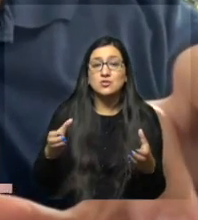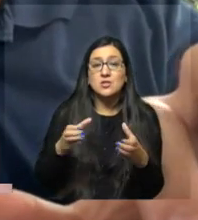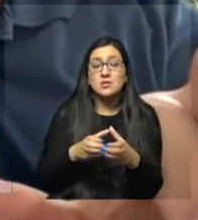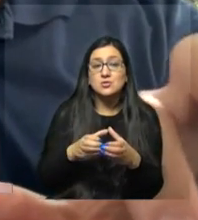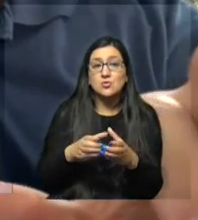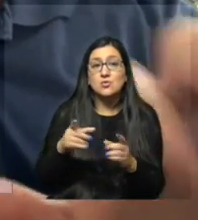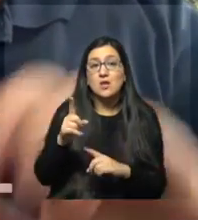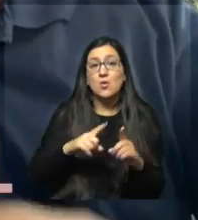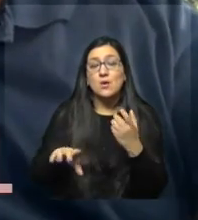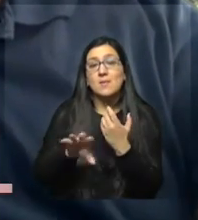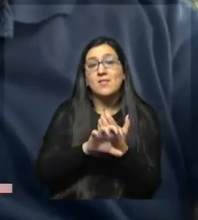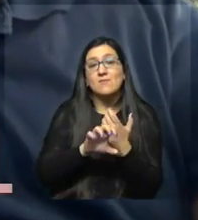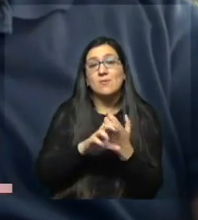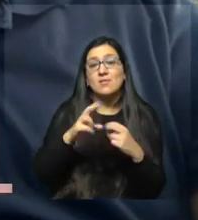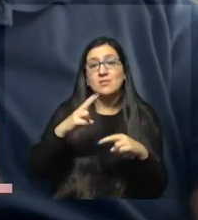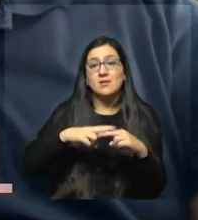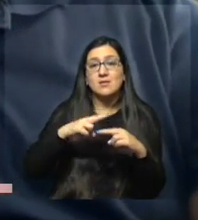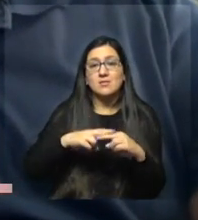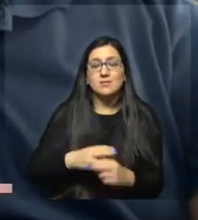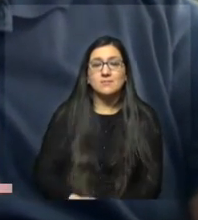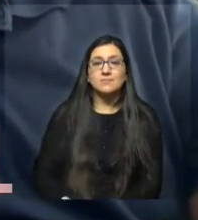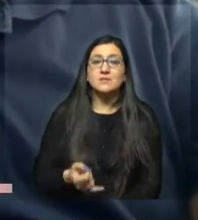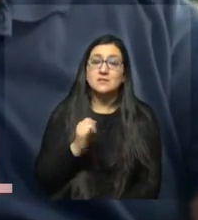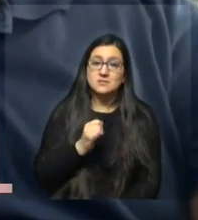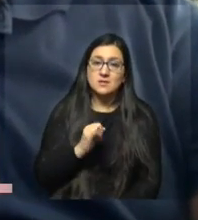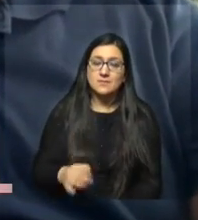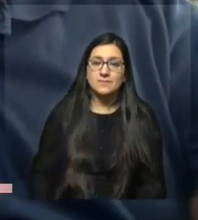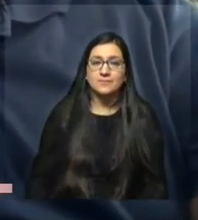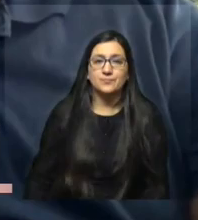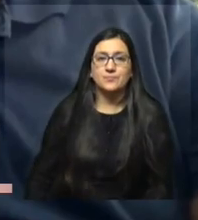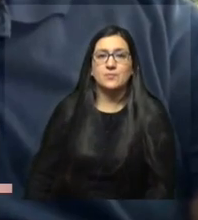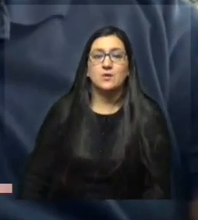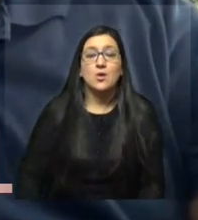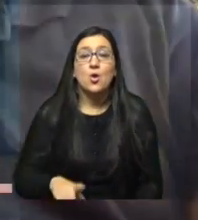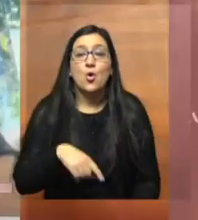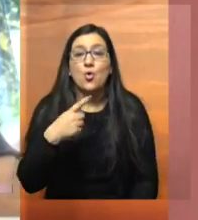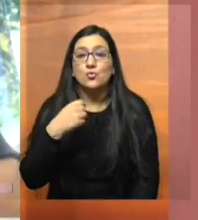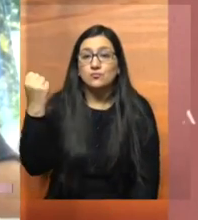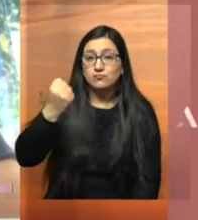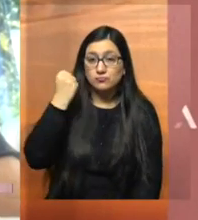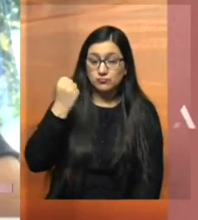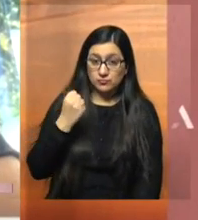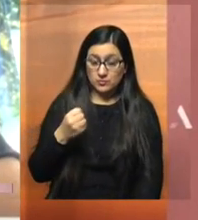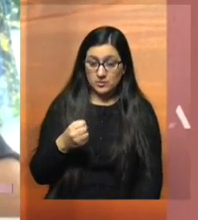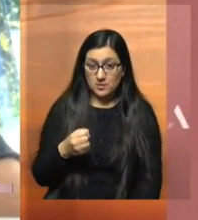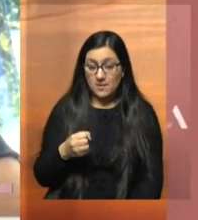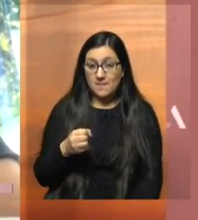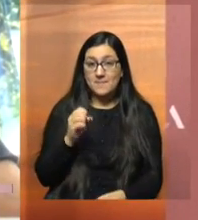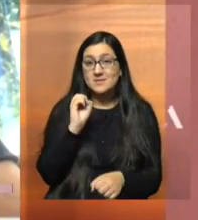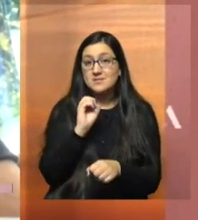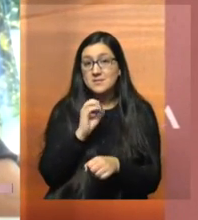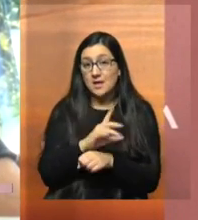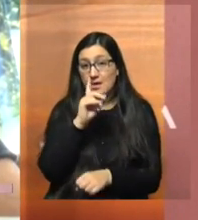en algunas plataformas de Internet? Sí, otro de los de indicadores que es fundamental es el de mensajería instantánea, que lo mencionaba